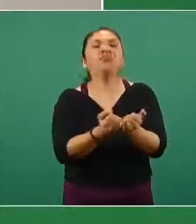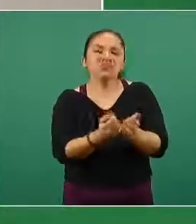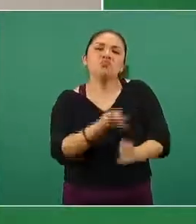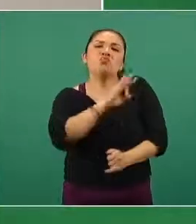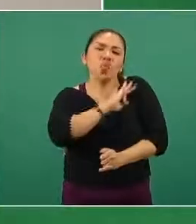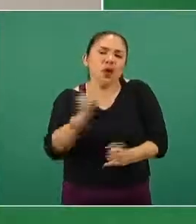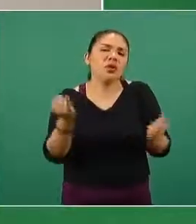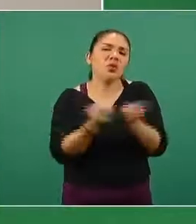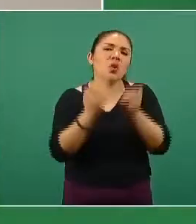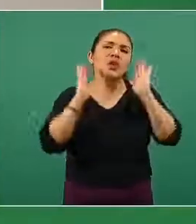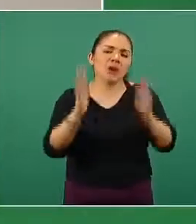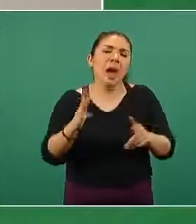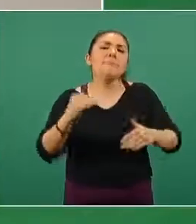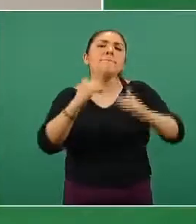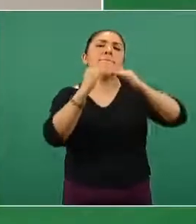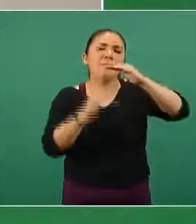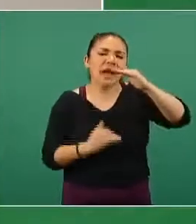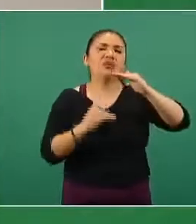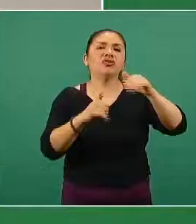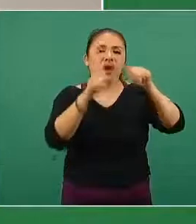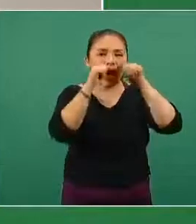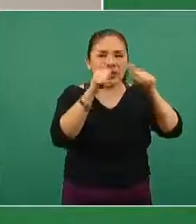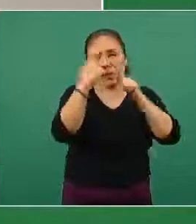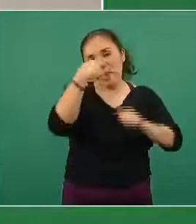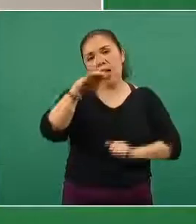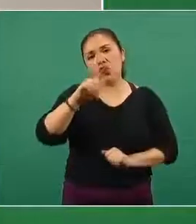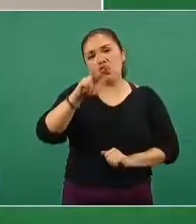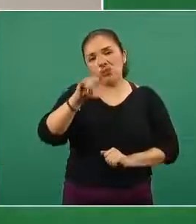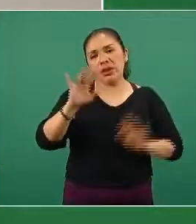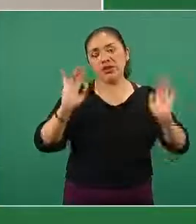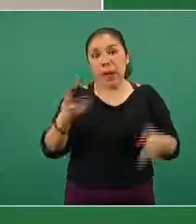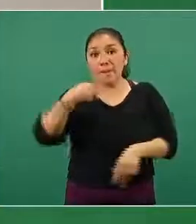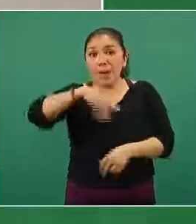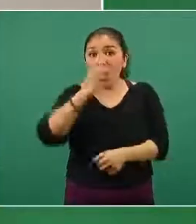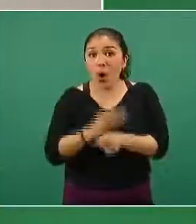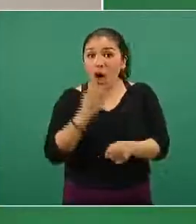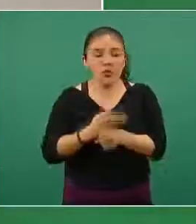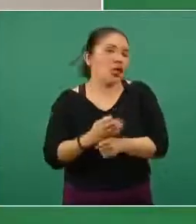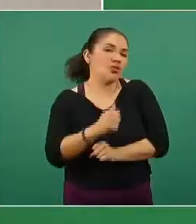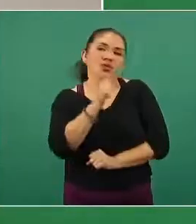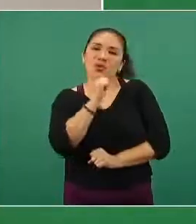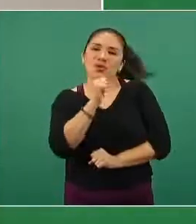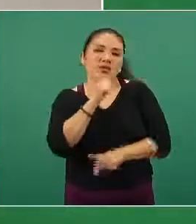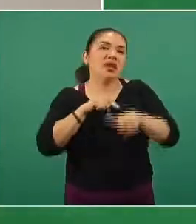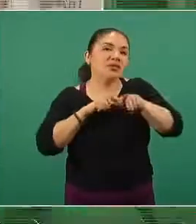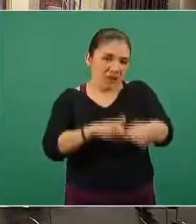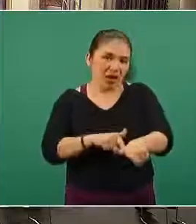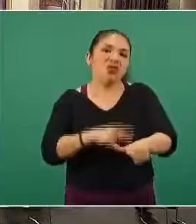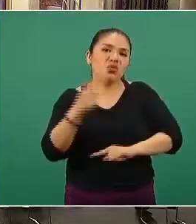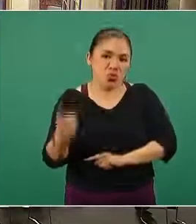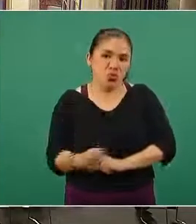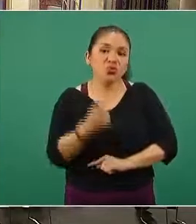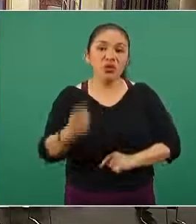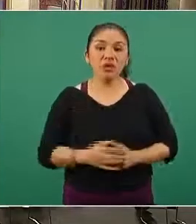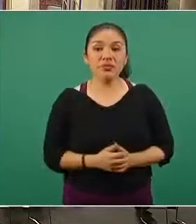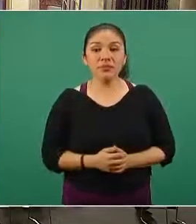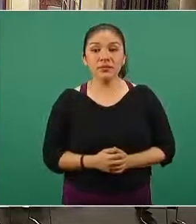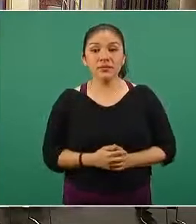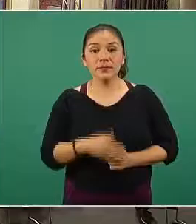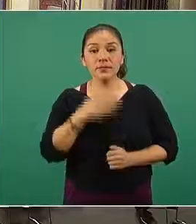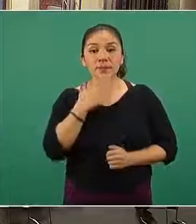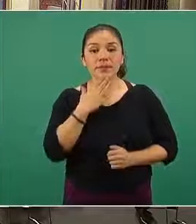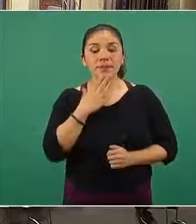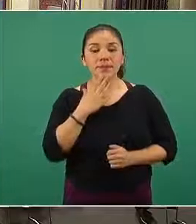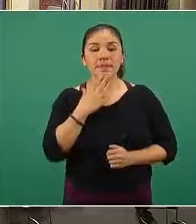podrán también disminuir la capacidad hospitalaria para COVID, pero en este momento estamos todavía manteniéndola.